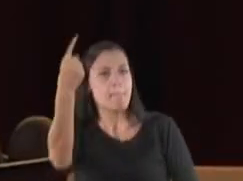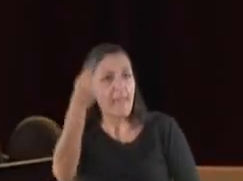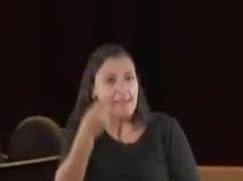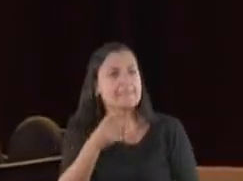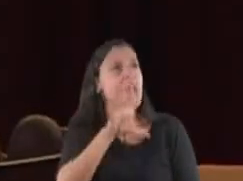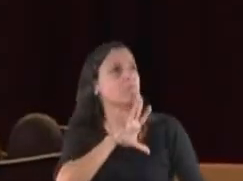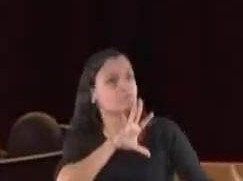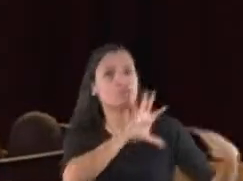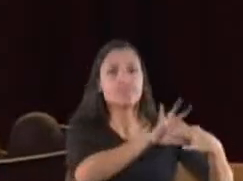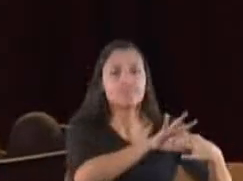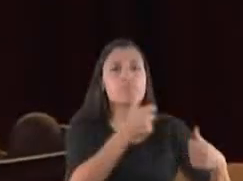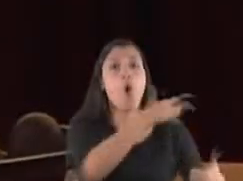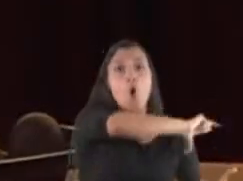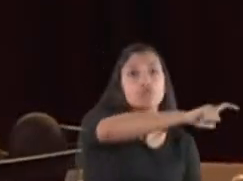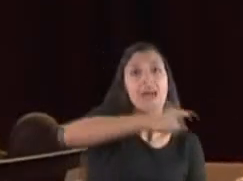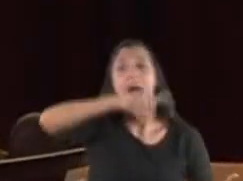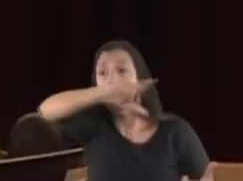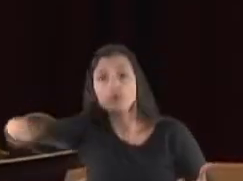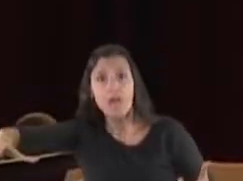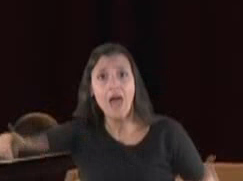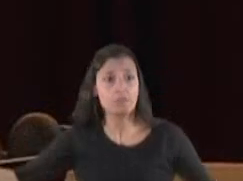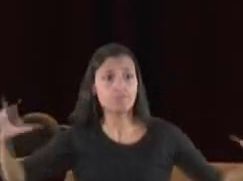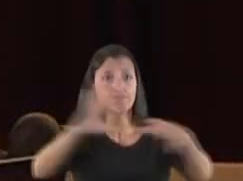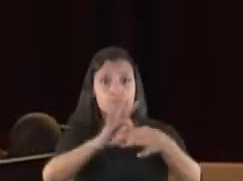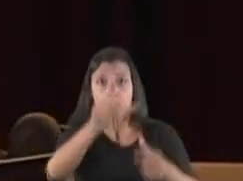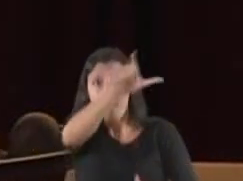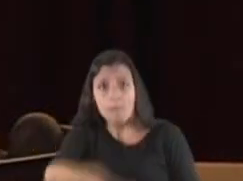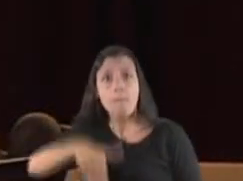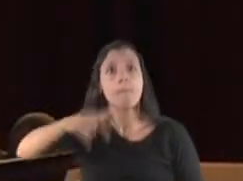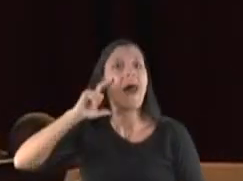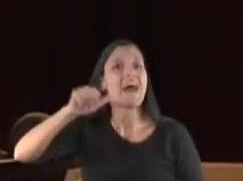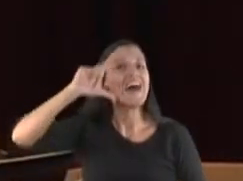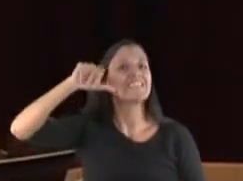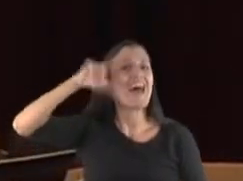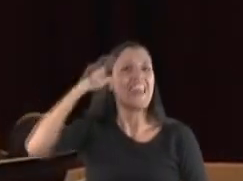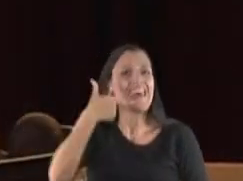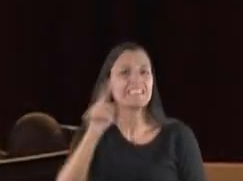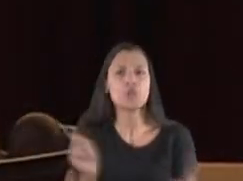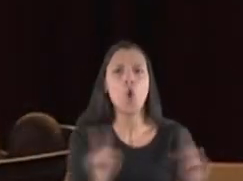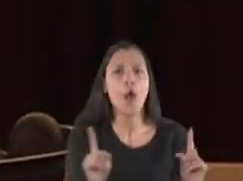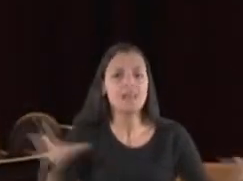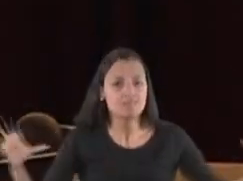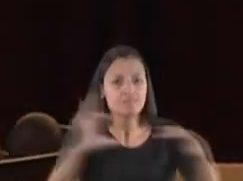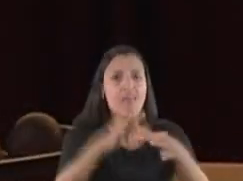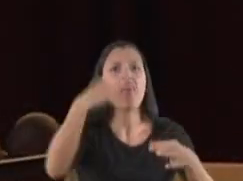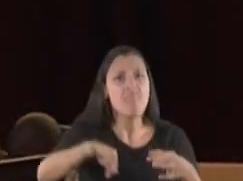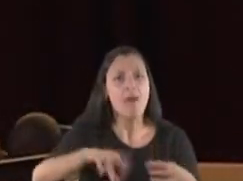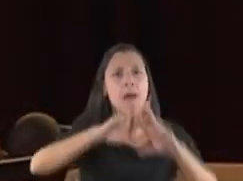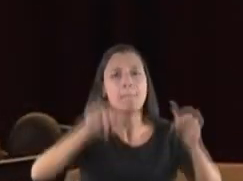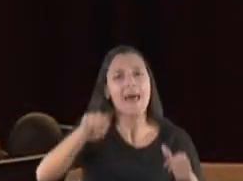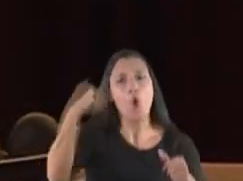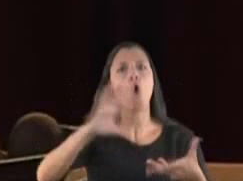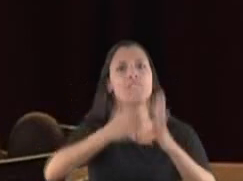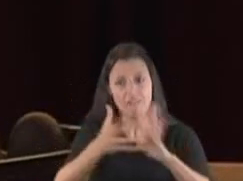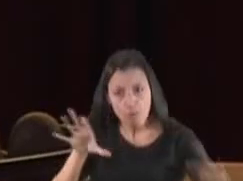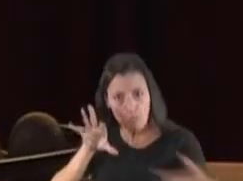los dos océanos siga siendo el Estrecho de Magallanes o el Canal de Panamá. No puede ser. Tenemos que buscar otros caminos,